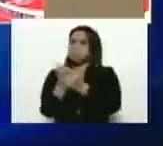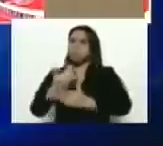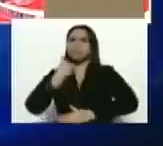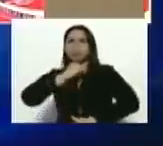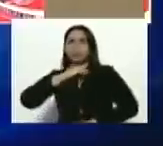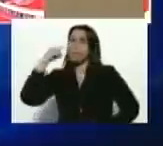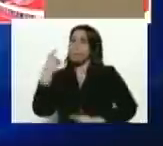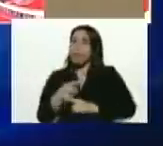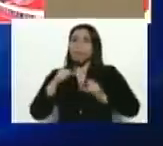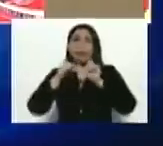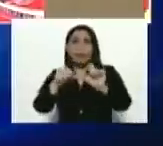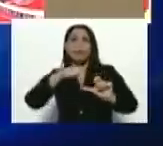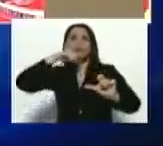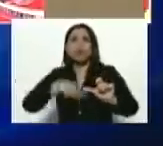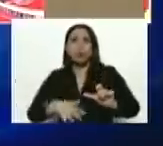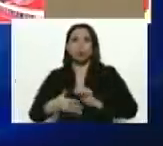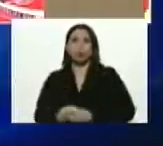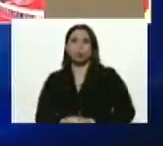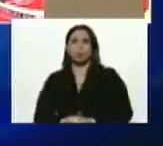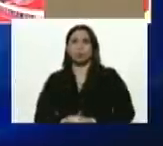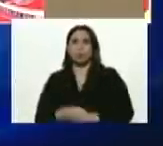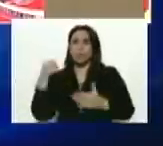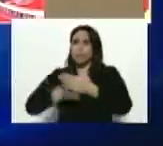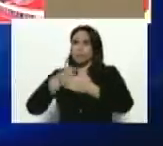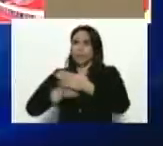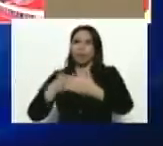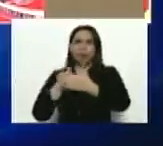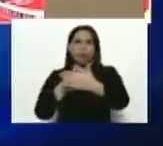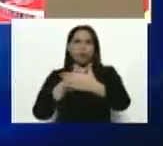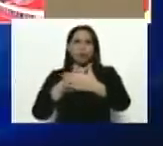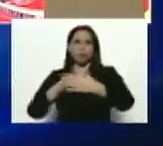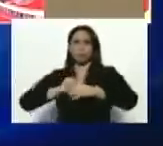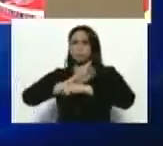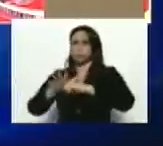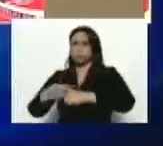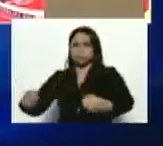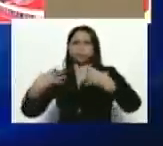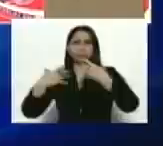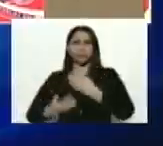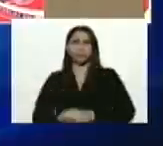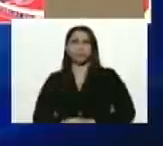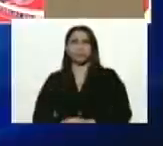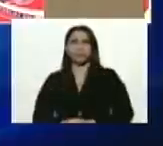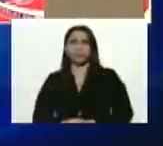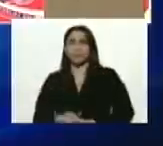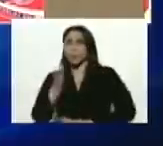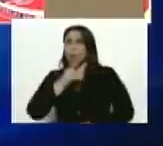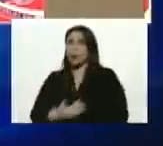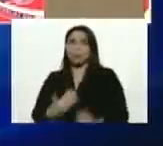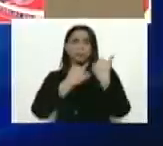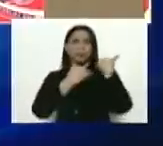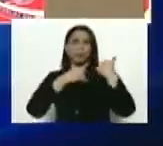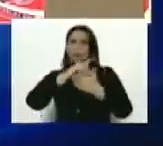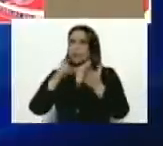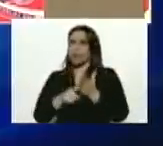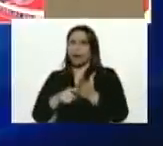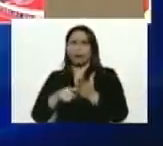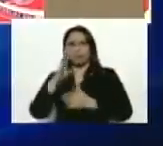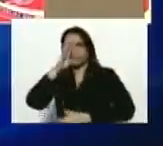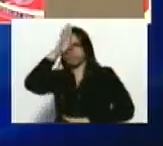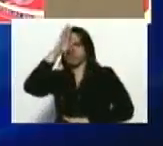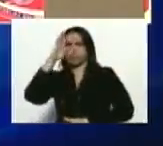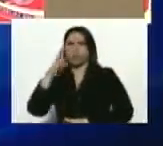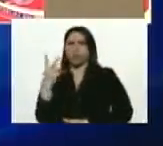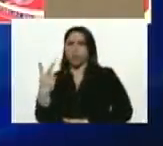quedar para la historia en el combate contra esta pandemia a nivel global. La irresponsabilidad total de dos